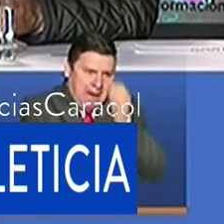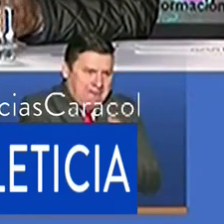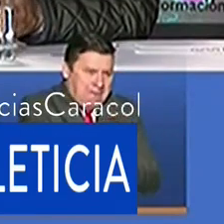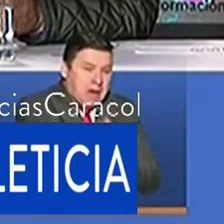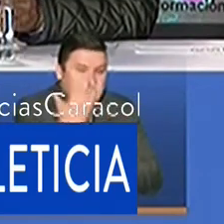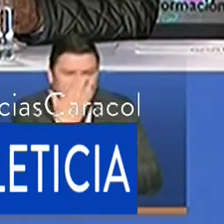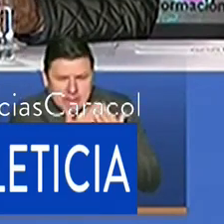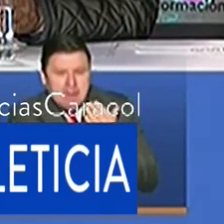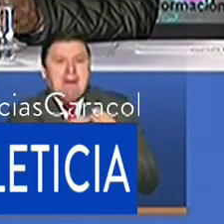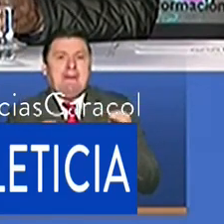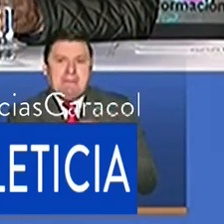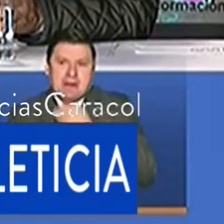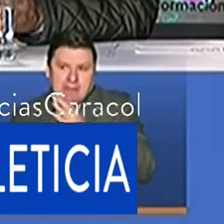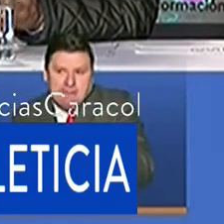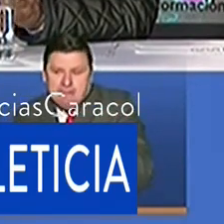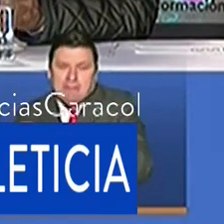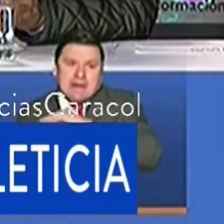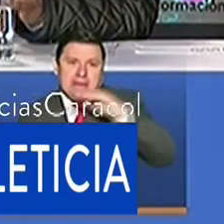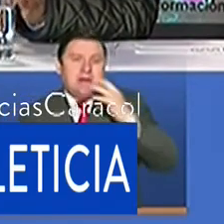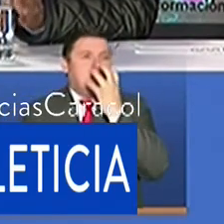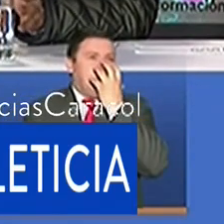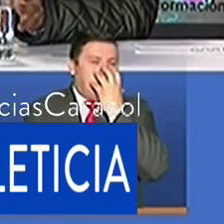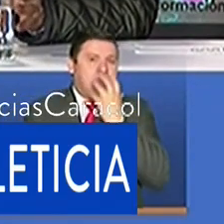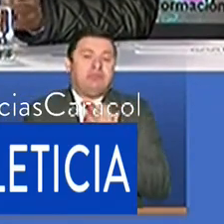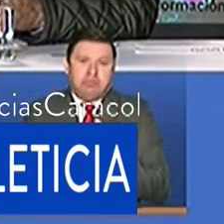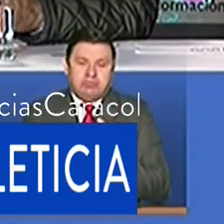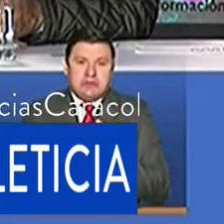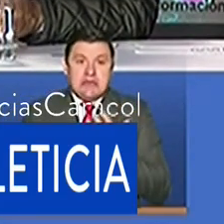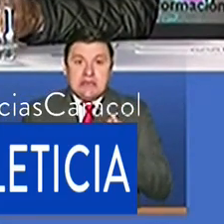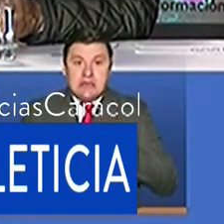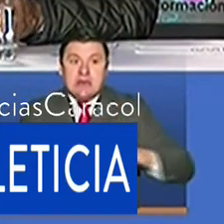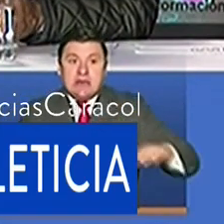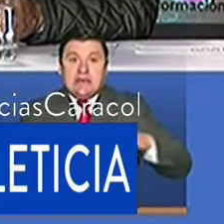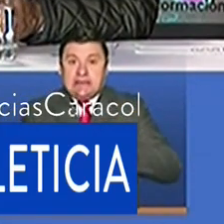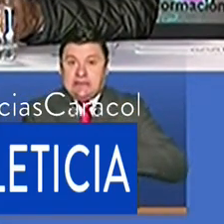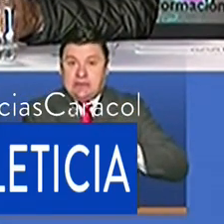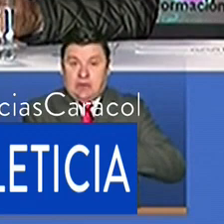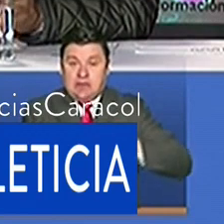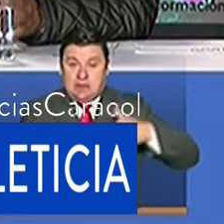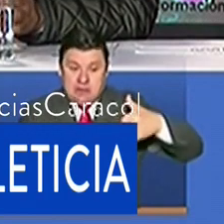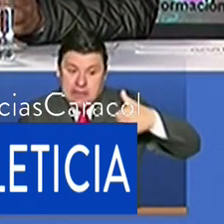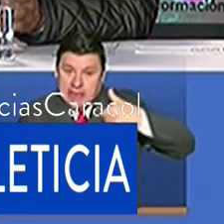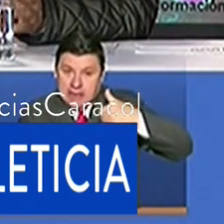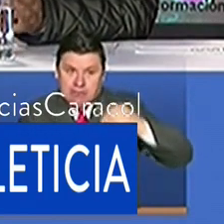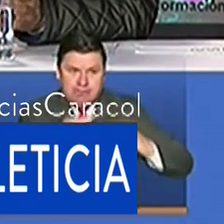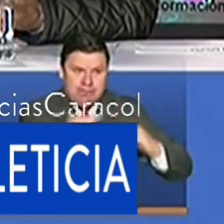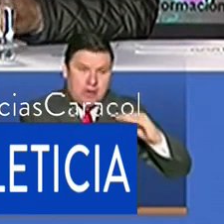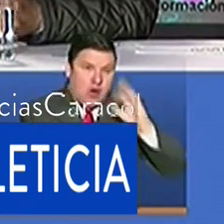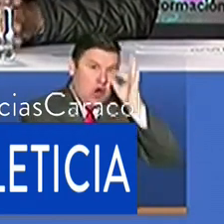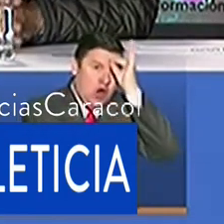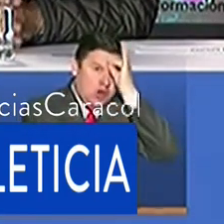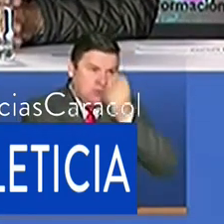estudiando la posibilidad de otra máquina adicional. Con lo cual estabilizamos ya la situación de Leticia, del